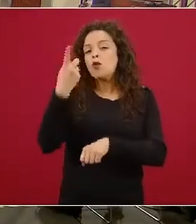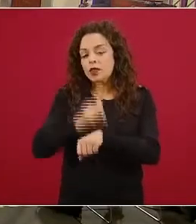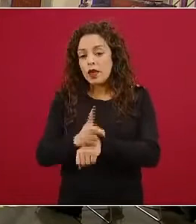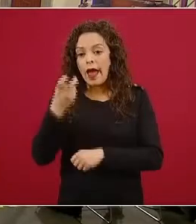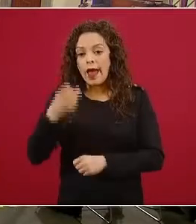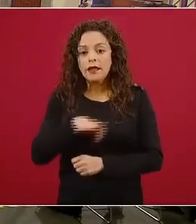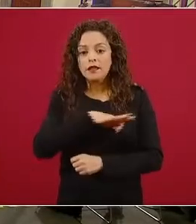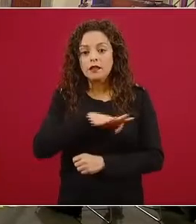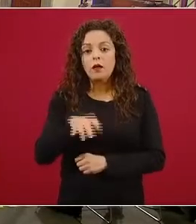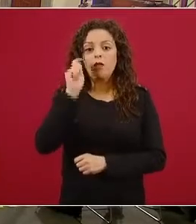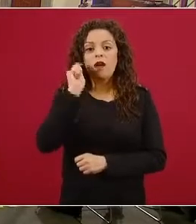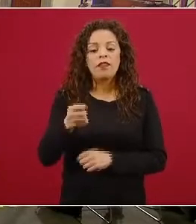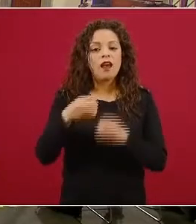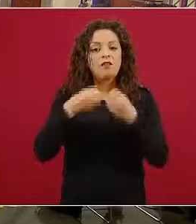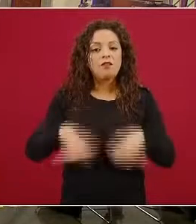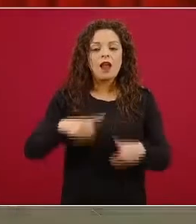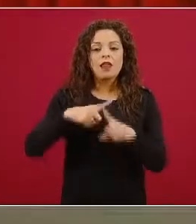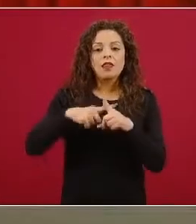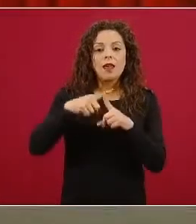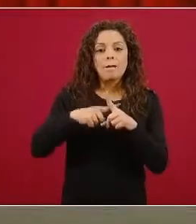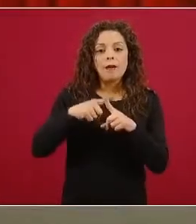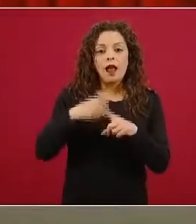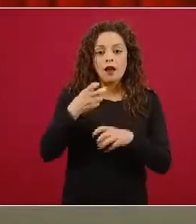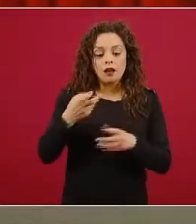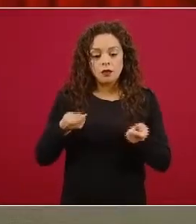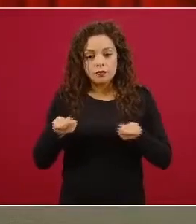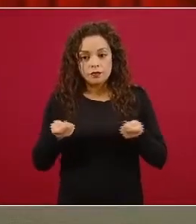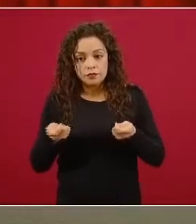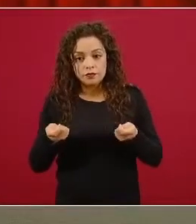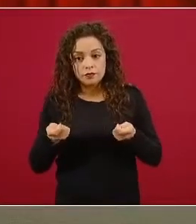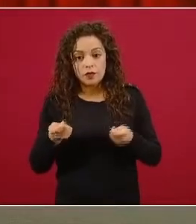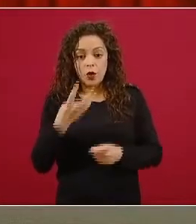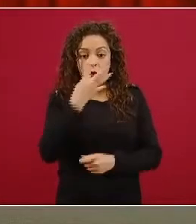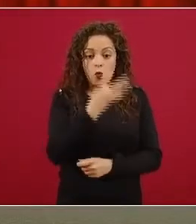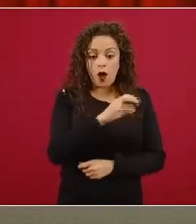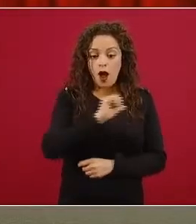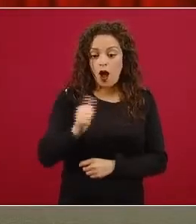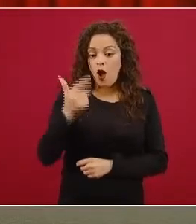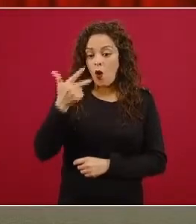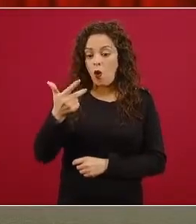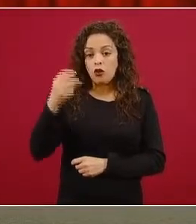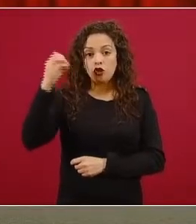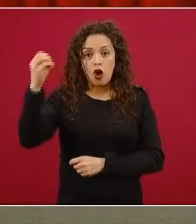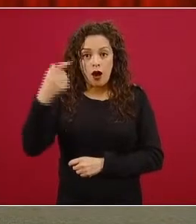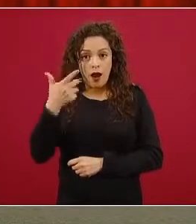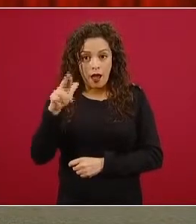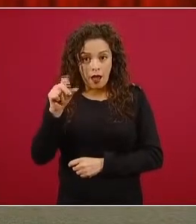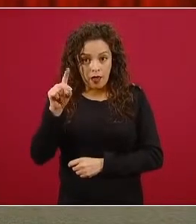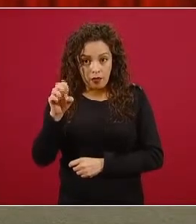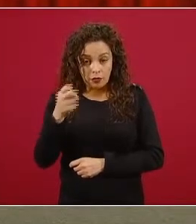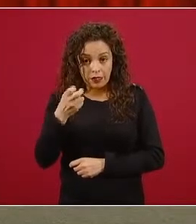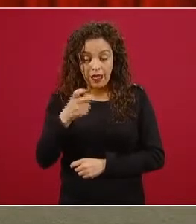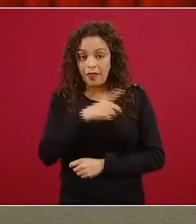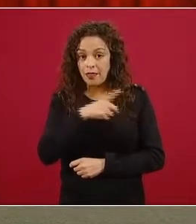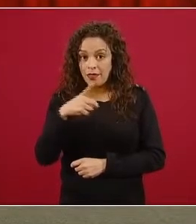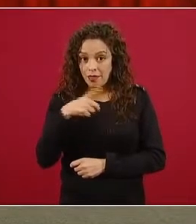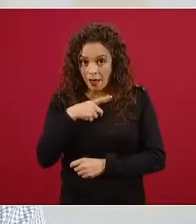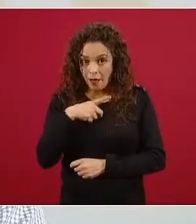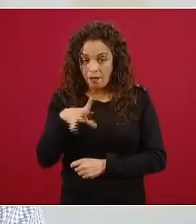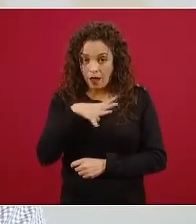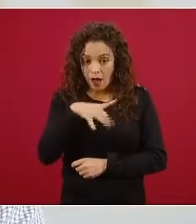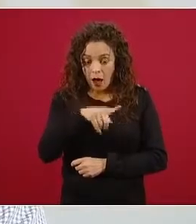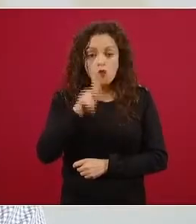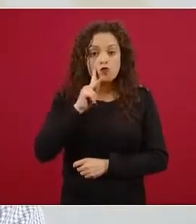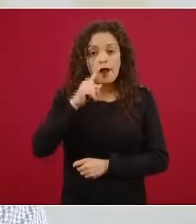el control de temperatura. Y en vez de llegar entre 4 y 8 grados, que es lo que debe de tener la muestra para asegurar que el virus todavía